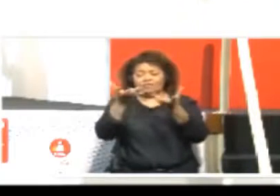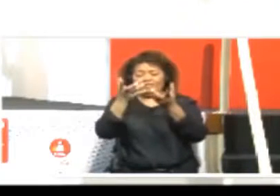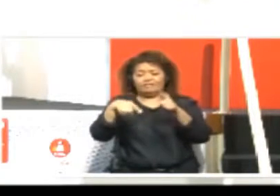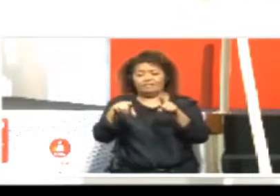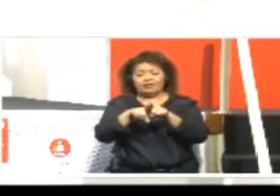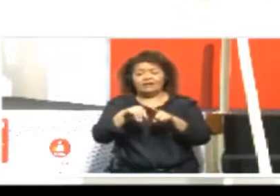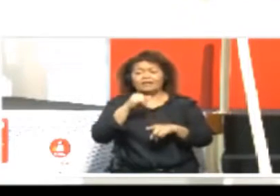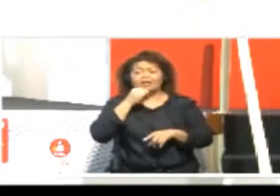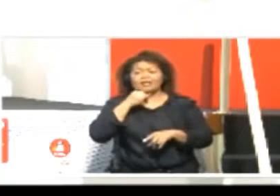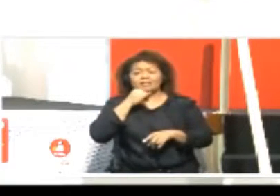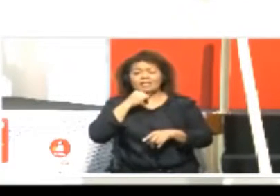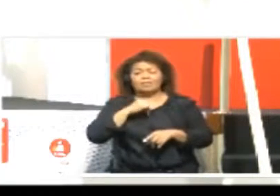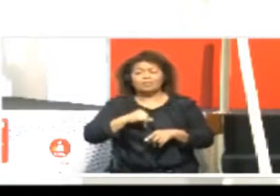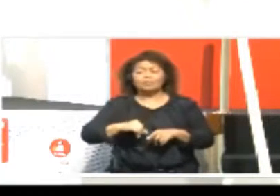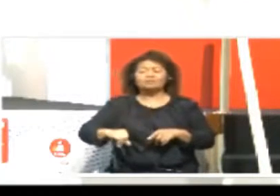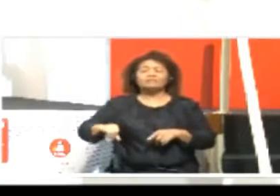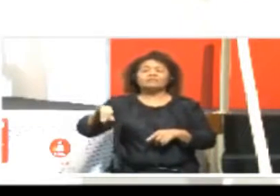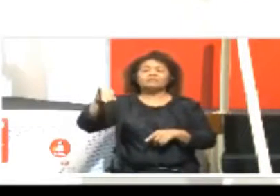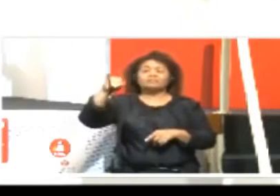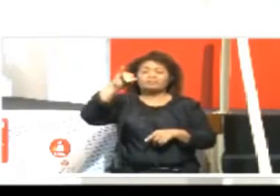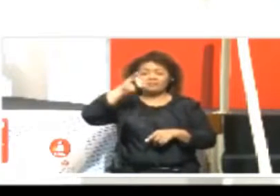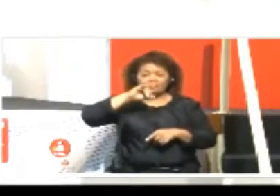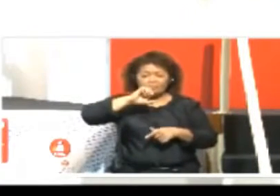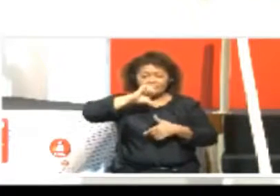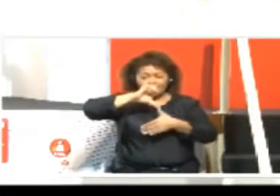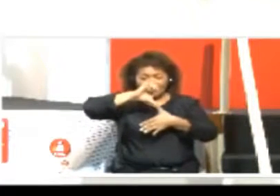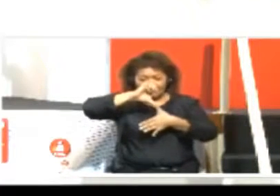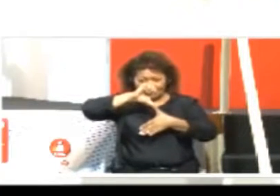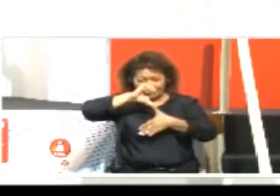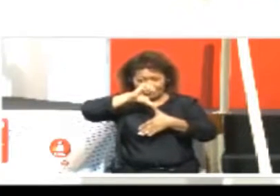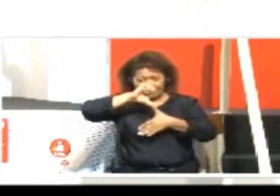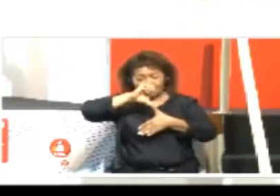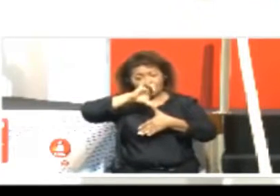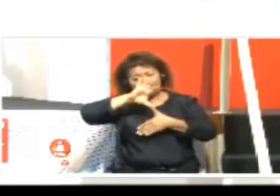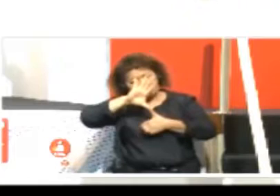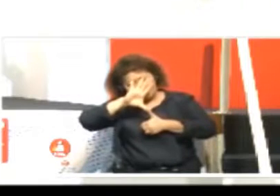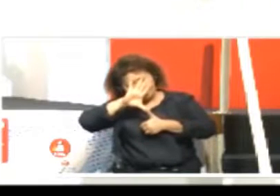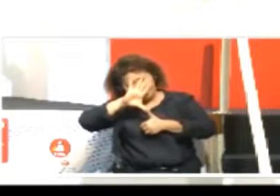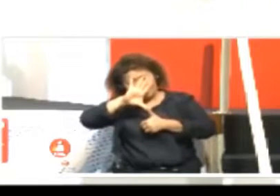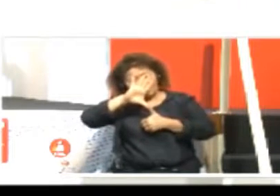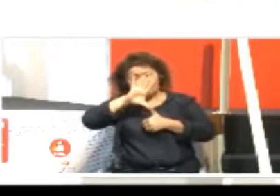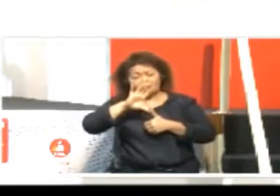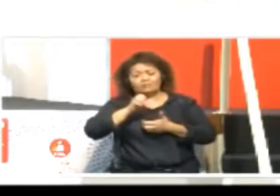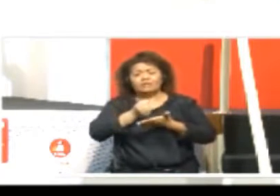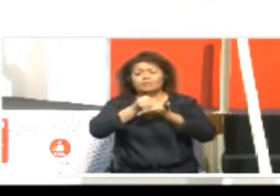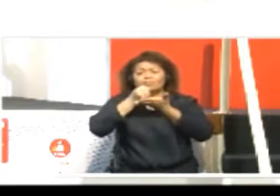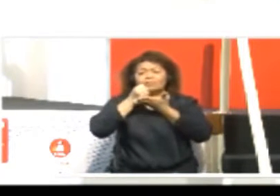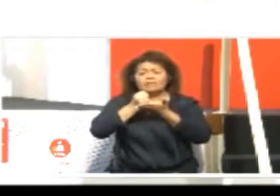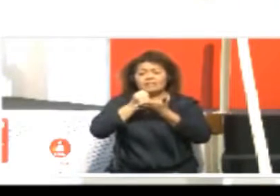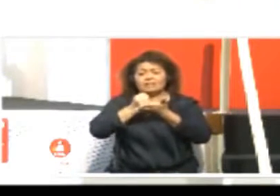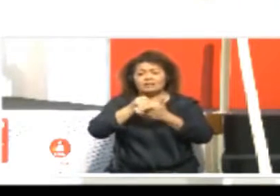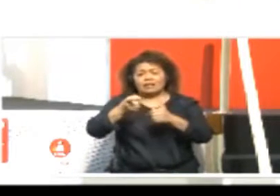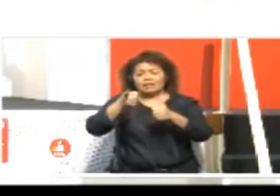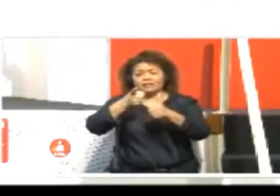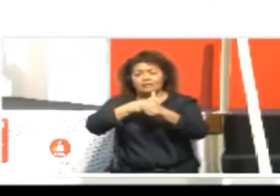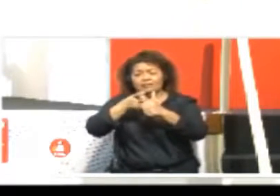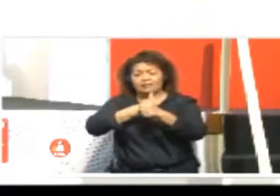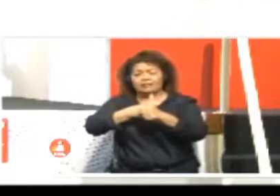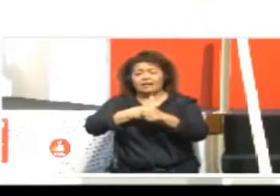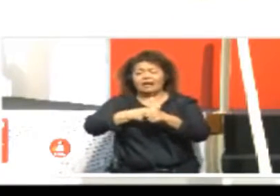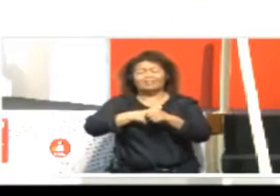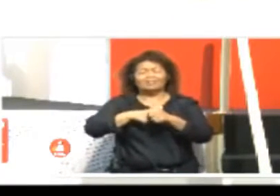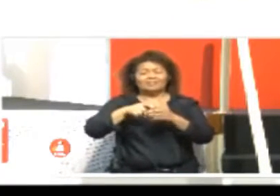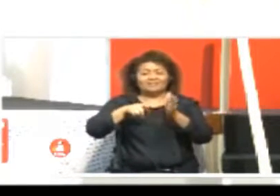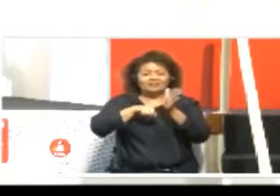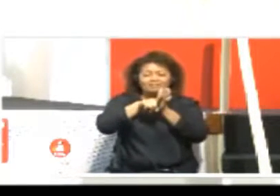hecho para promover la sostenibilidad fiscal, ¿cierto? Que tengan un buen desempeño económico para que puedan